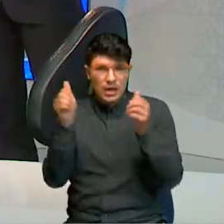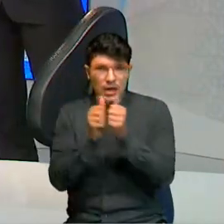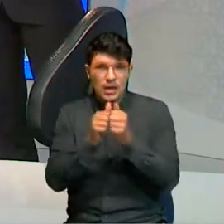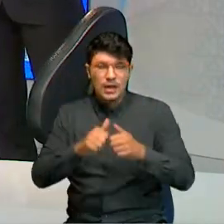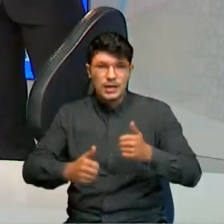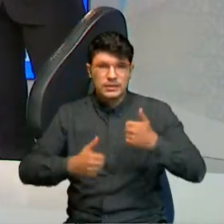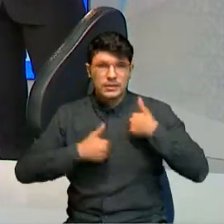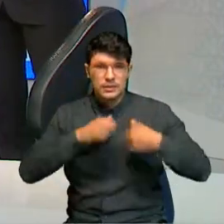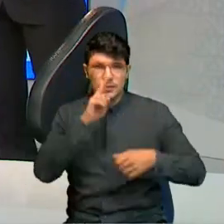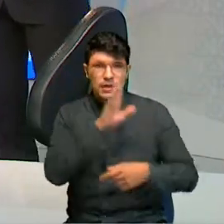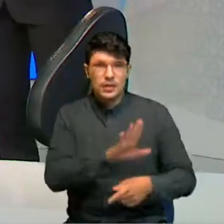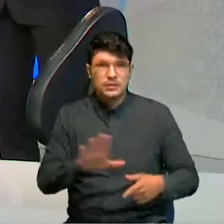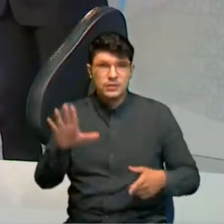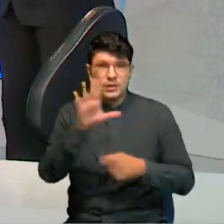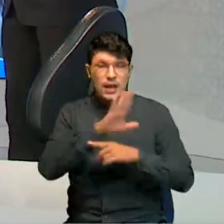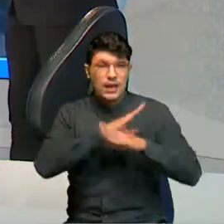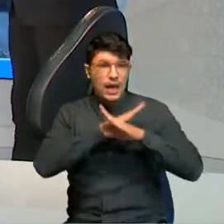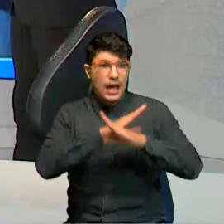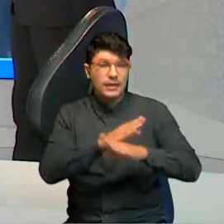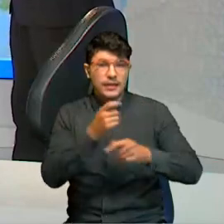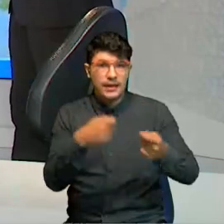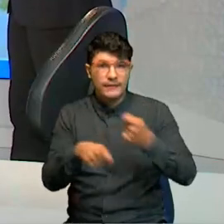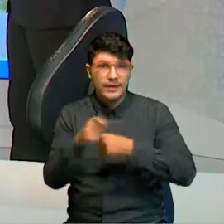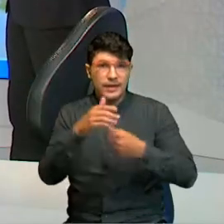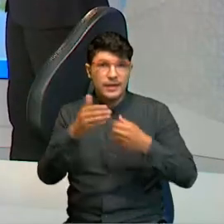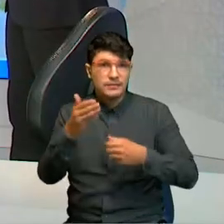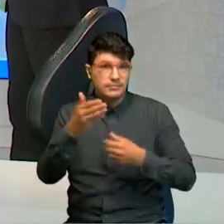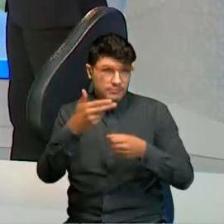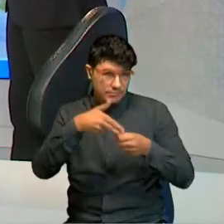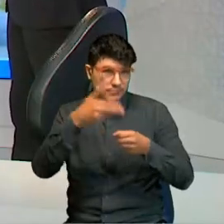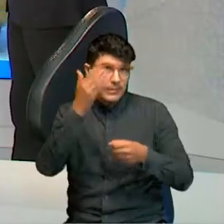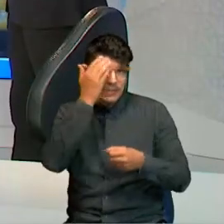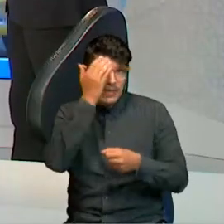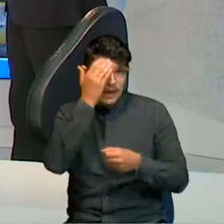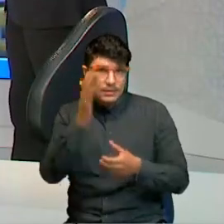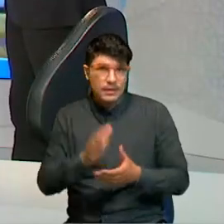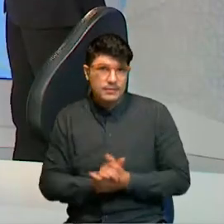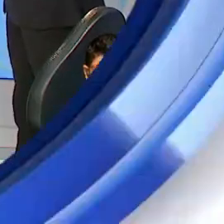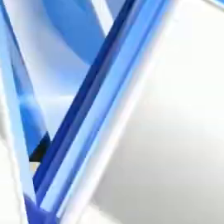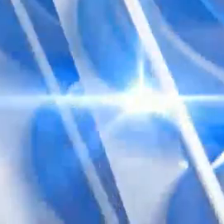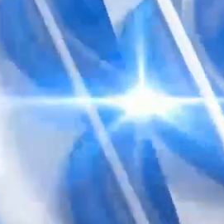combustible ilegal. A esta hora, Jesús Zúñiga con los detalles. Adelante.